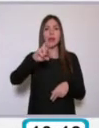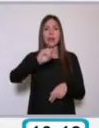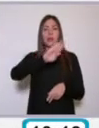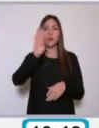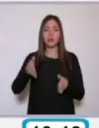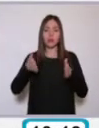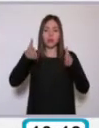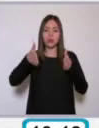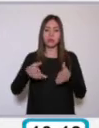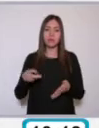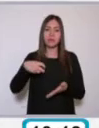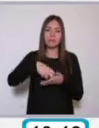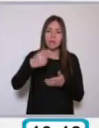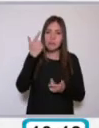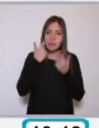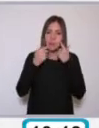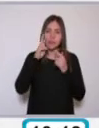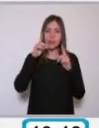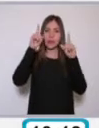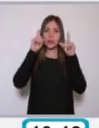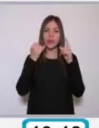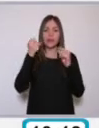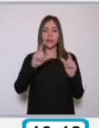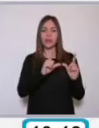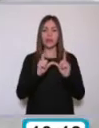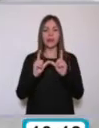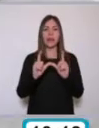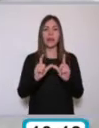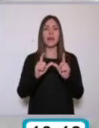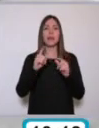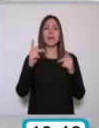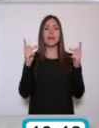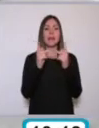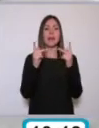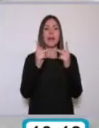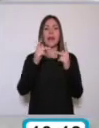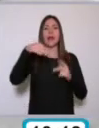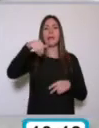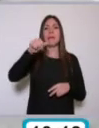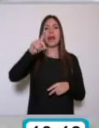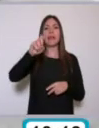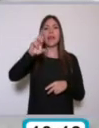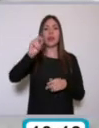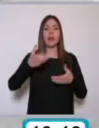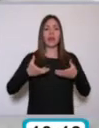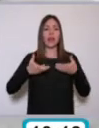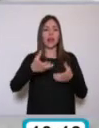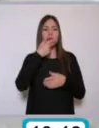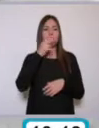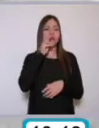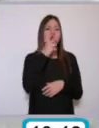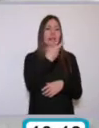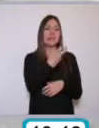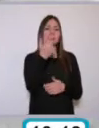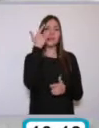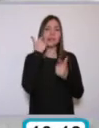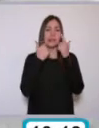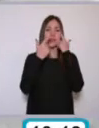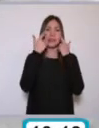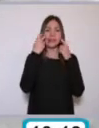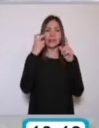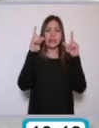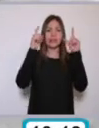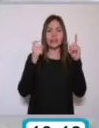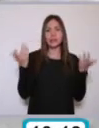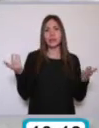ocasión que viene a la Ciudad de México, visita la tumba y aparte le pone la placa de Madero a la calle esta de Madero que conocemos, ¿no? Mira esa fotografía. Entonces, como